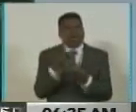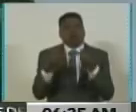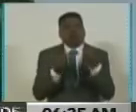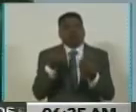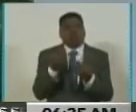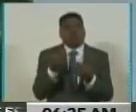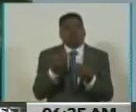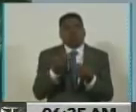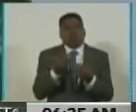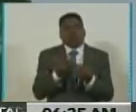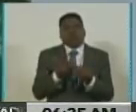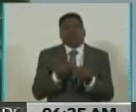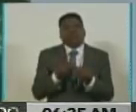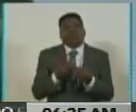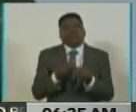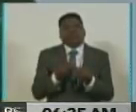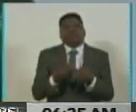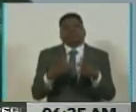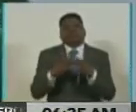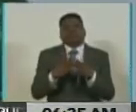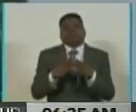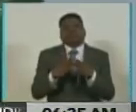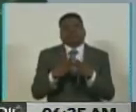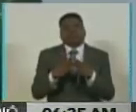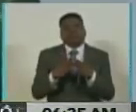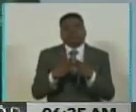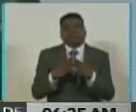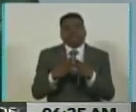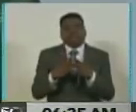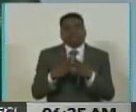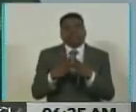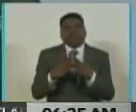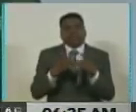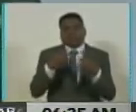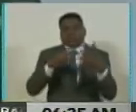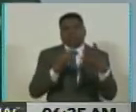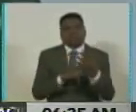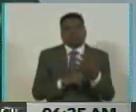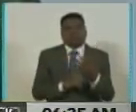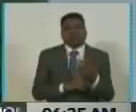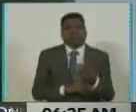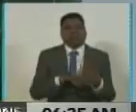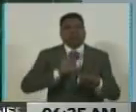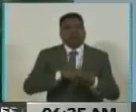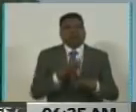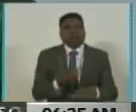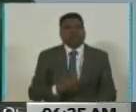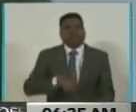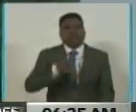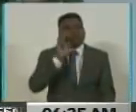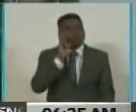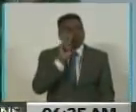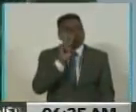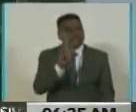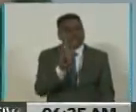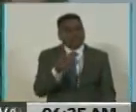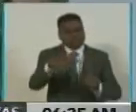alimenta, los medios de comunicación lo alimentan, los sondeos también lo alimentan, porque los sondeos, tú ves tres sondeos en la